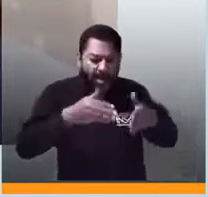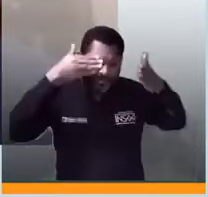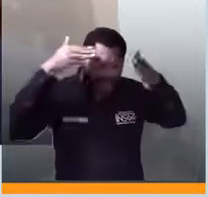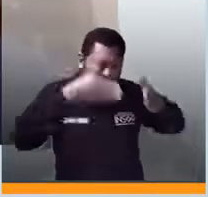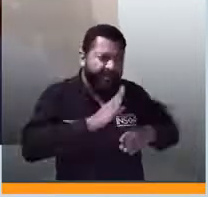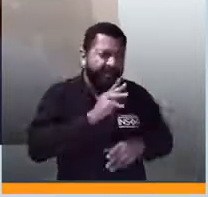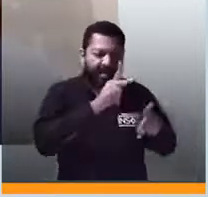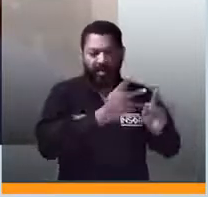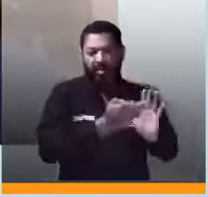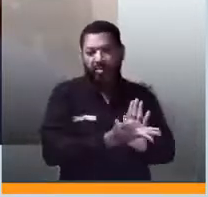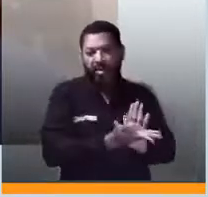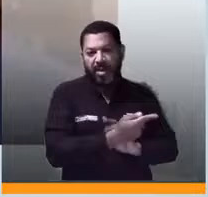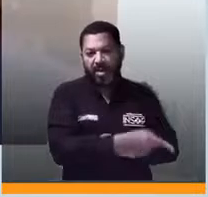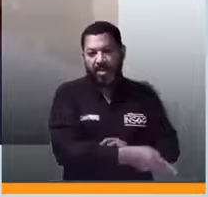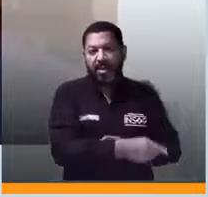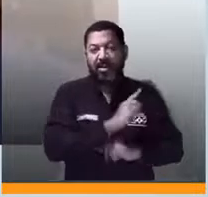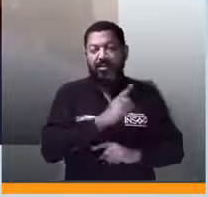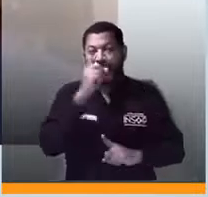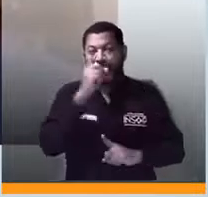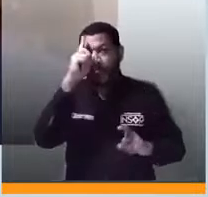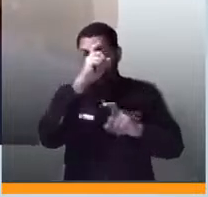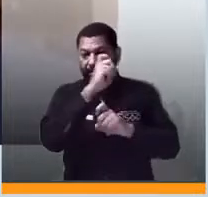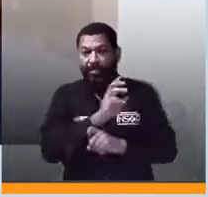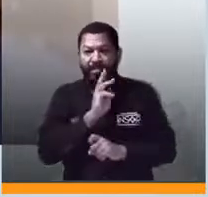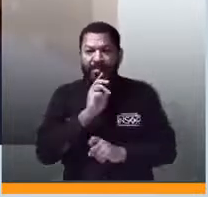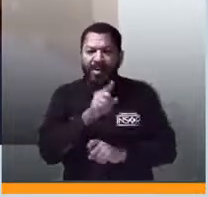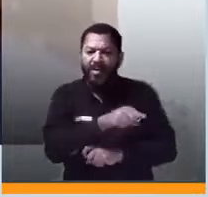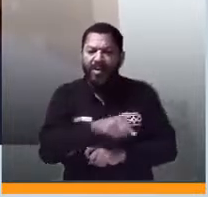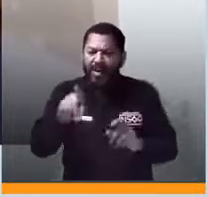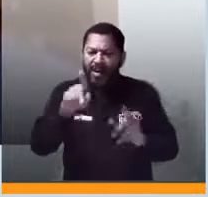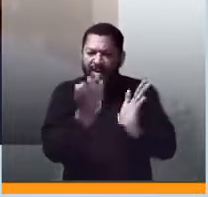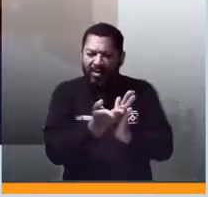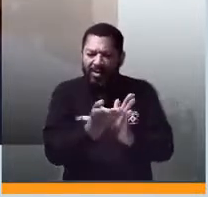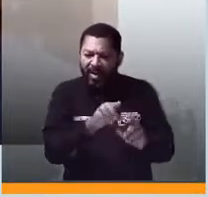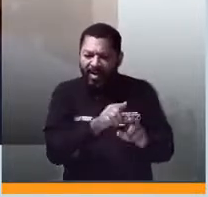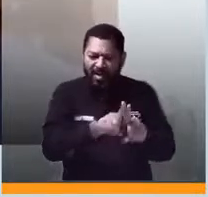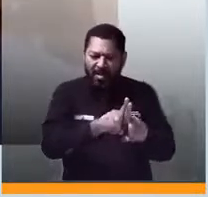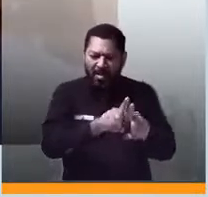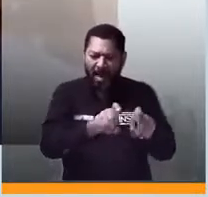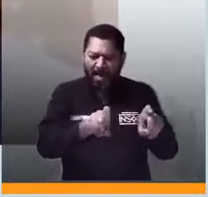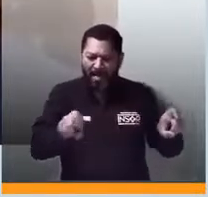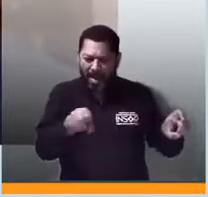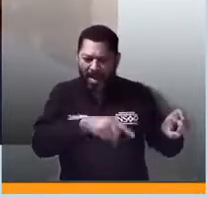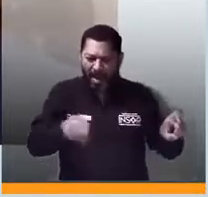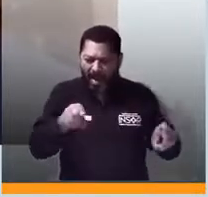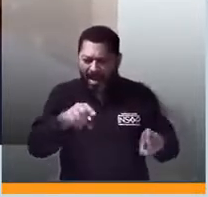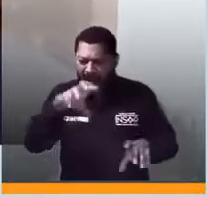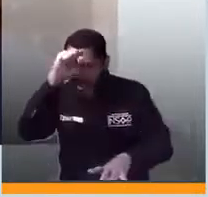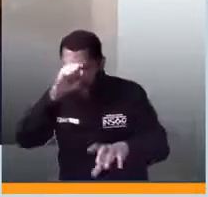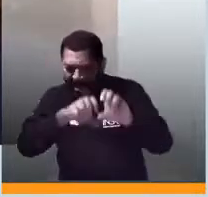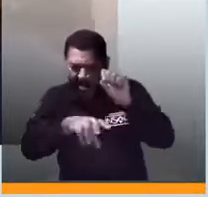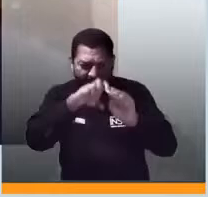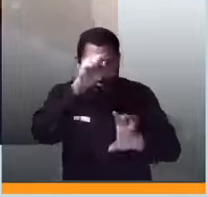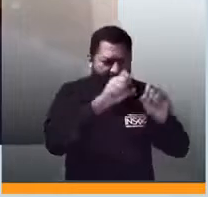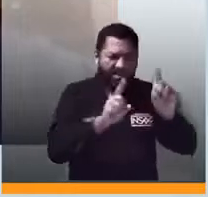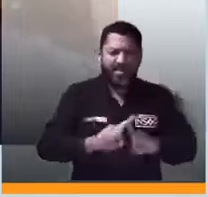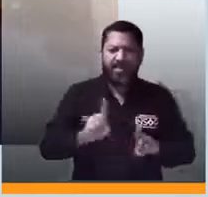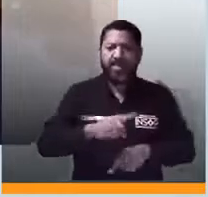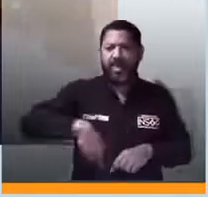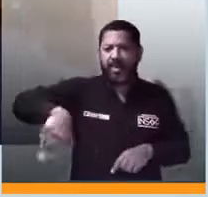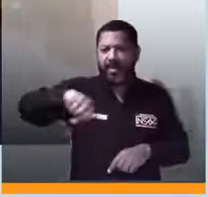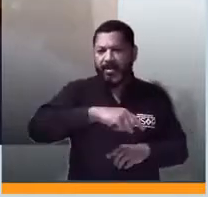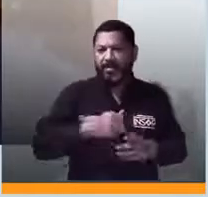que pensar en la diversidad del estudiante y de la diversidad de las formas de aprendizaje de cada uno de los